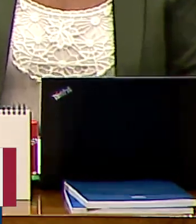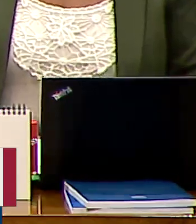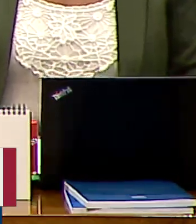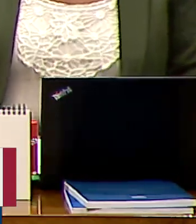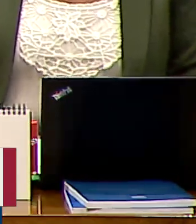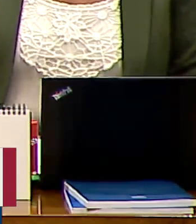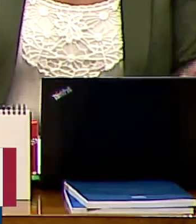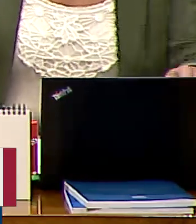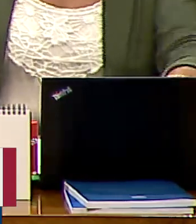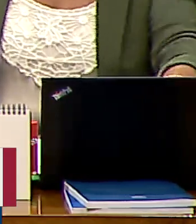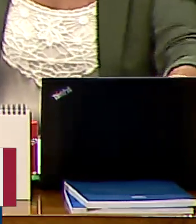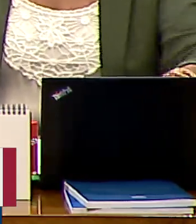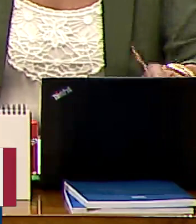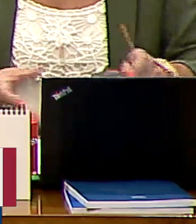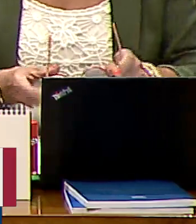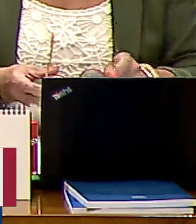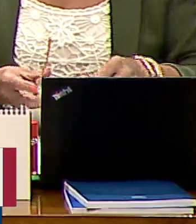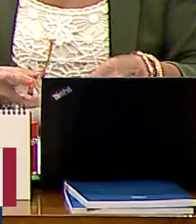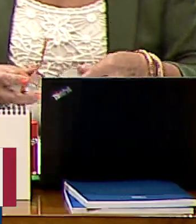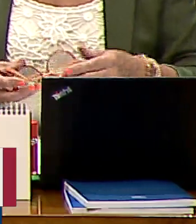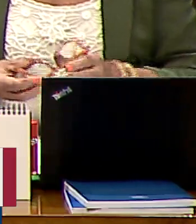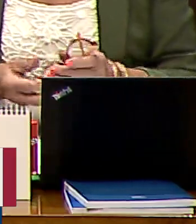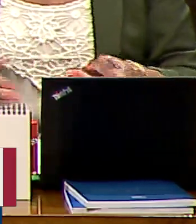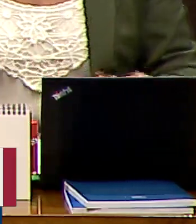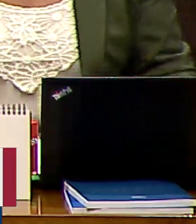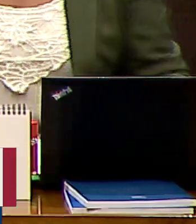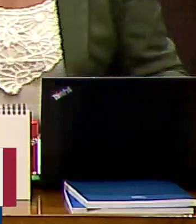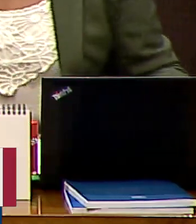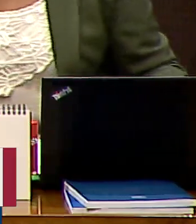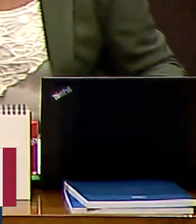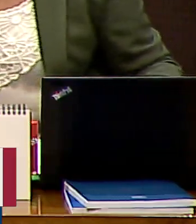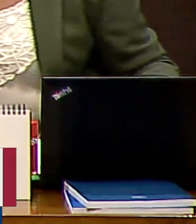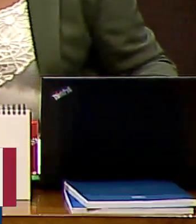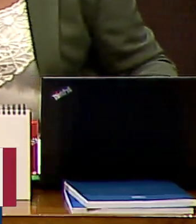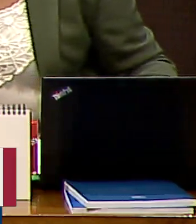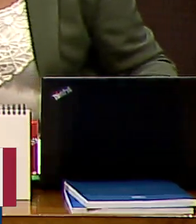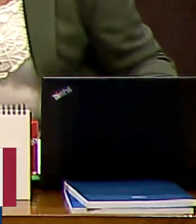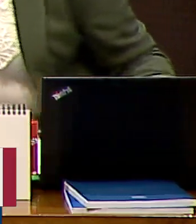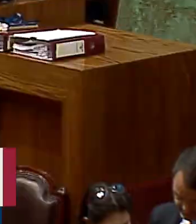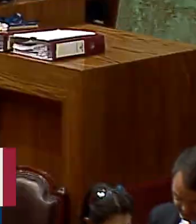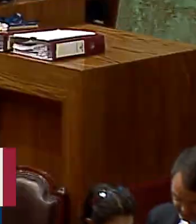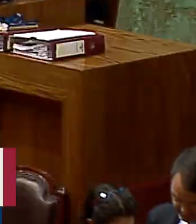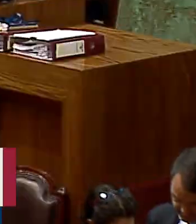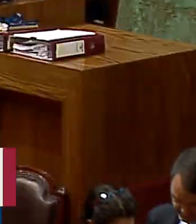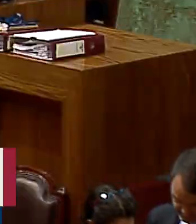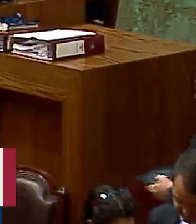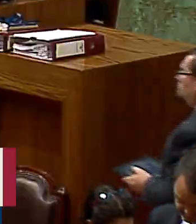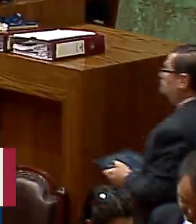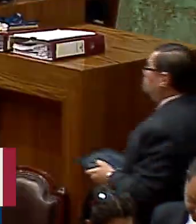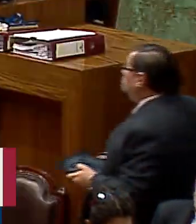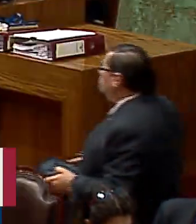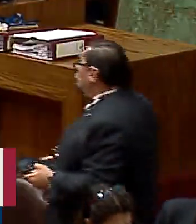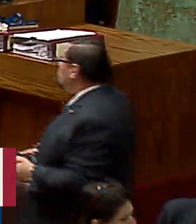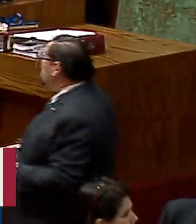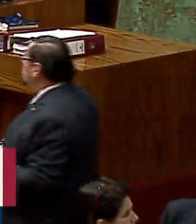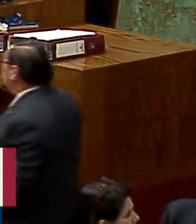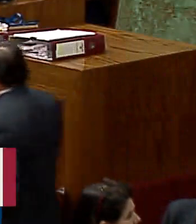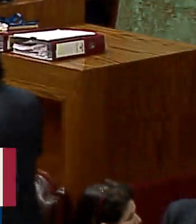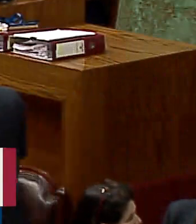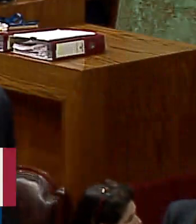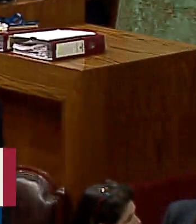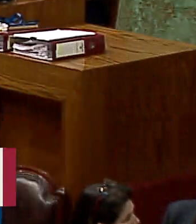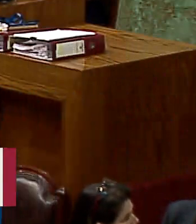señor prosecretario de lectura su parte dispositiva. Ya, mi gorda. Gracias, presidenta. La propuesta de resolución